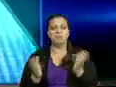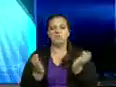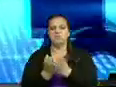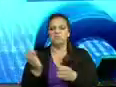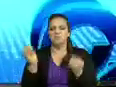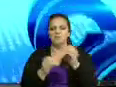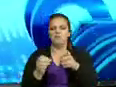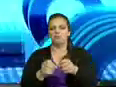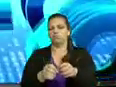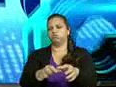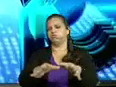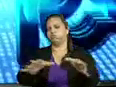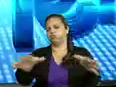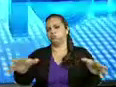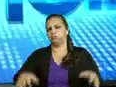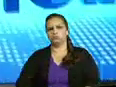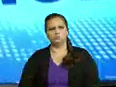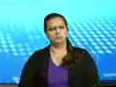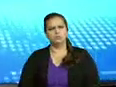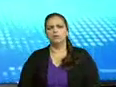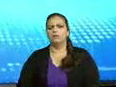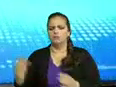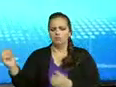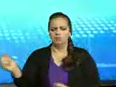de manera eficiente.